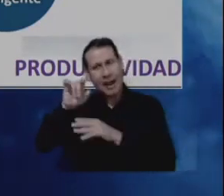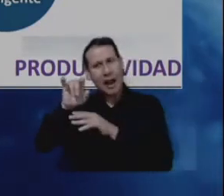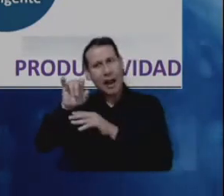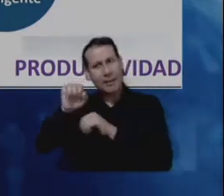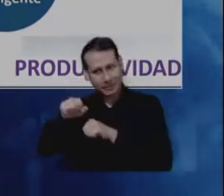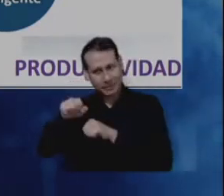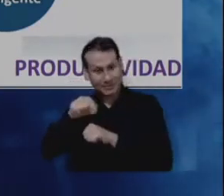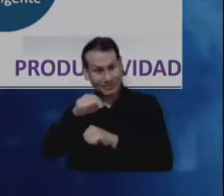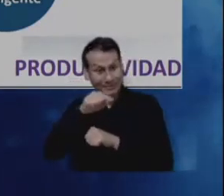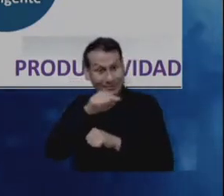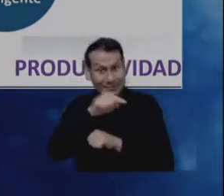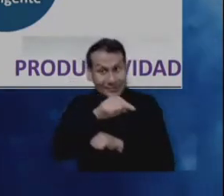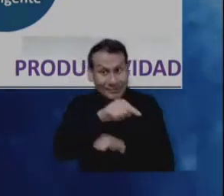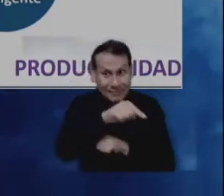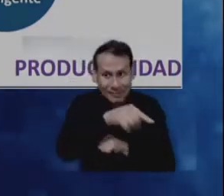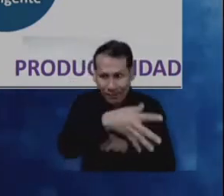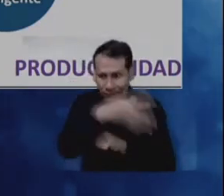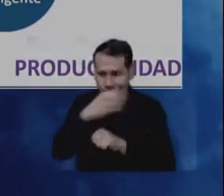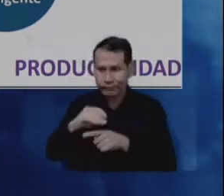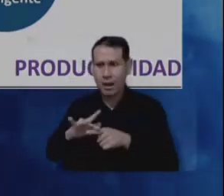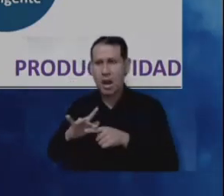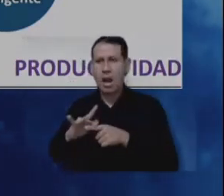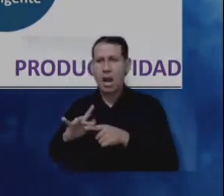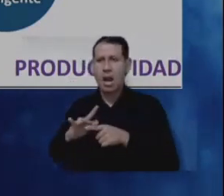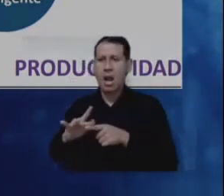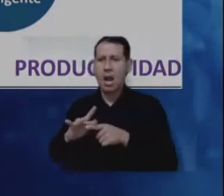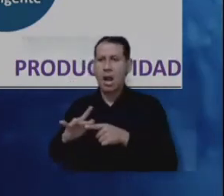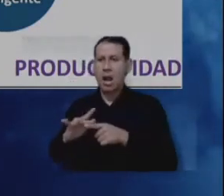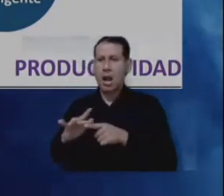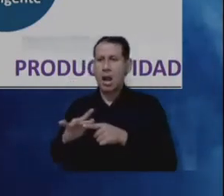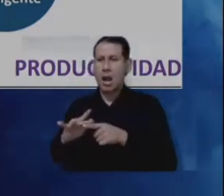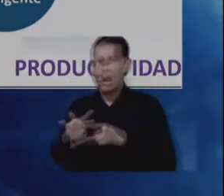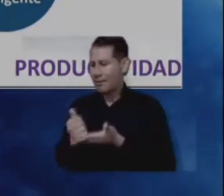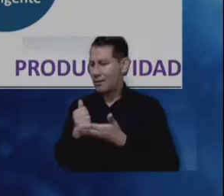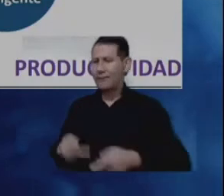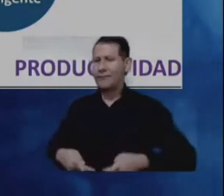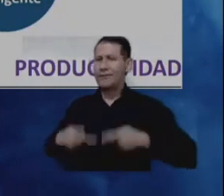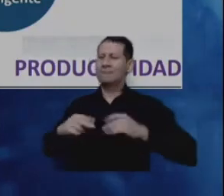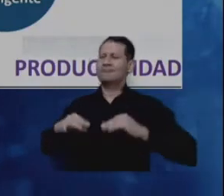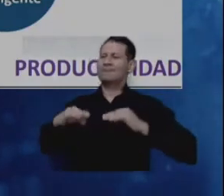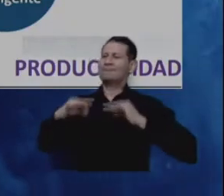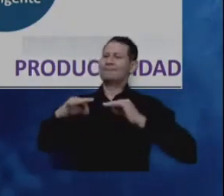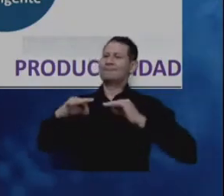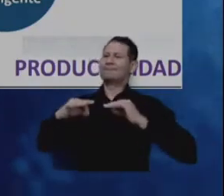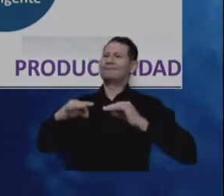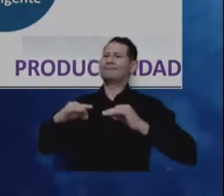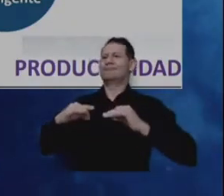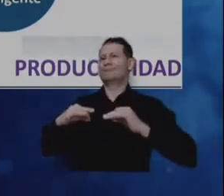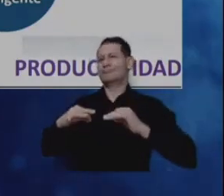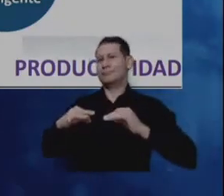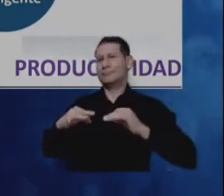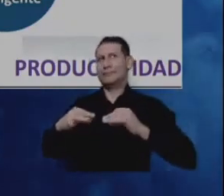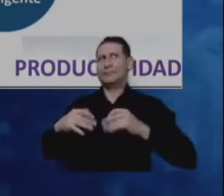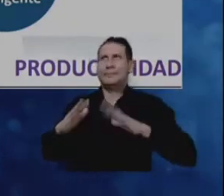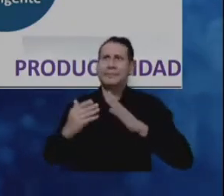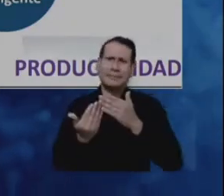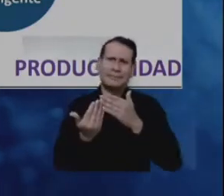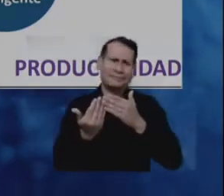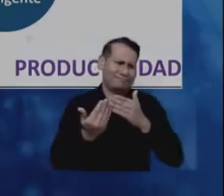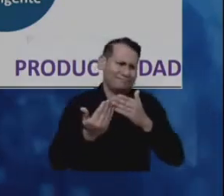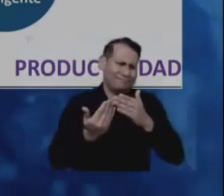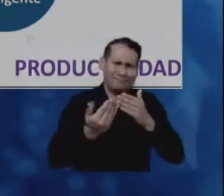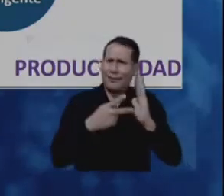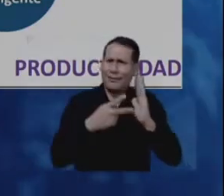condiciones para poder tener una mejor calidad de vida. Y ahí seguramente hablaremos de muchas tecnologías y lo que está explicando Paola,